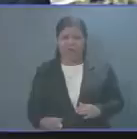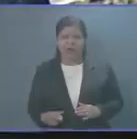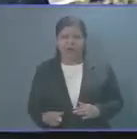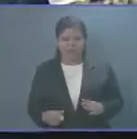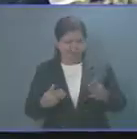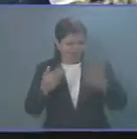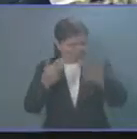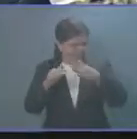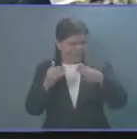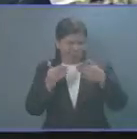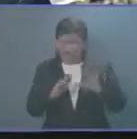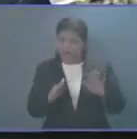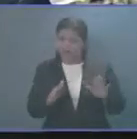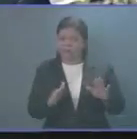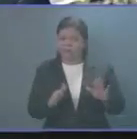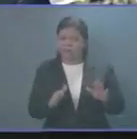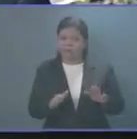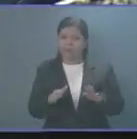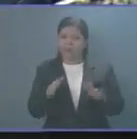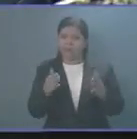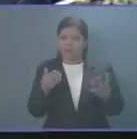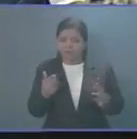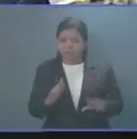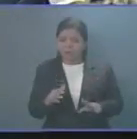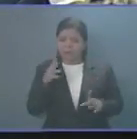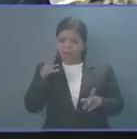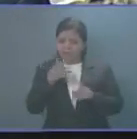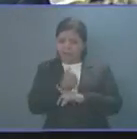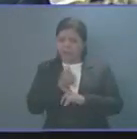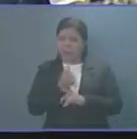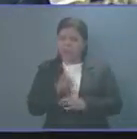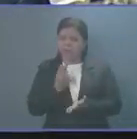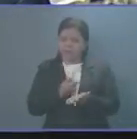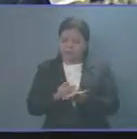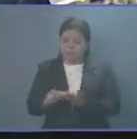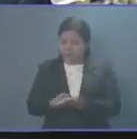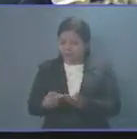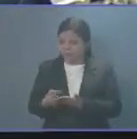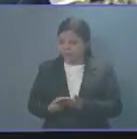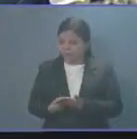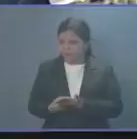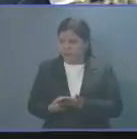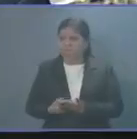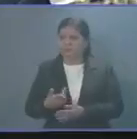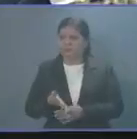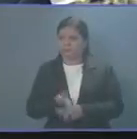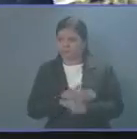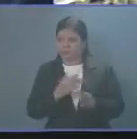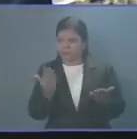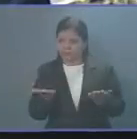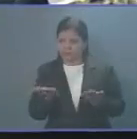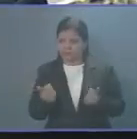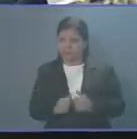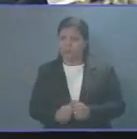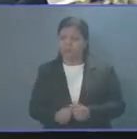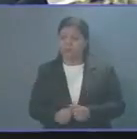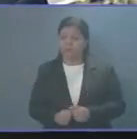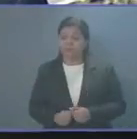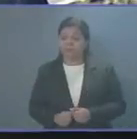distante al espíritu del debate que se estaba dando. De tal manera